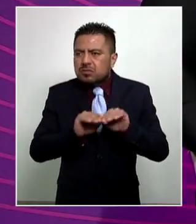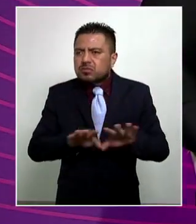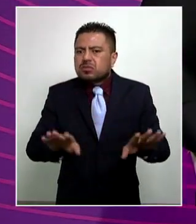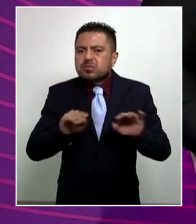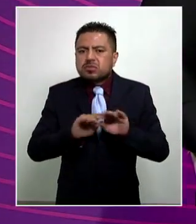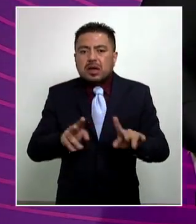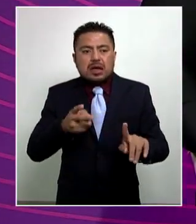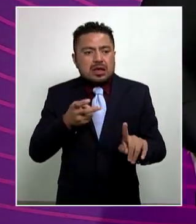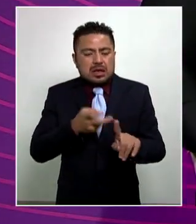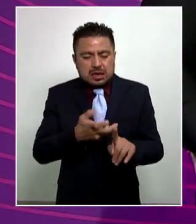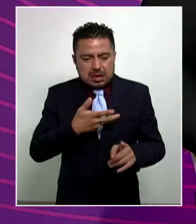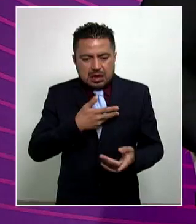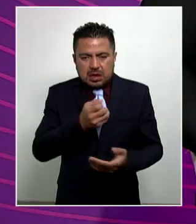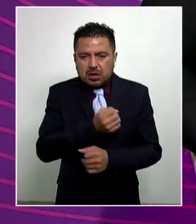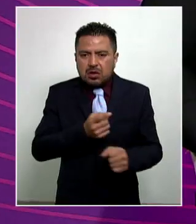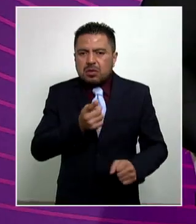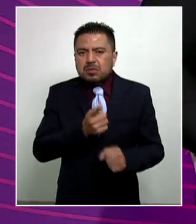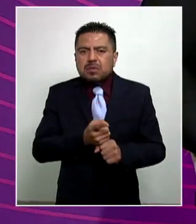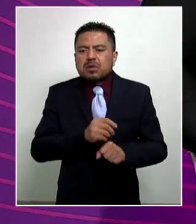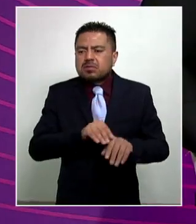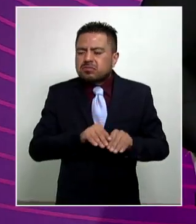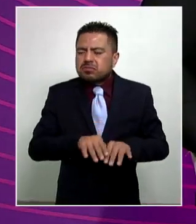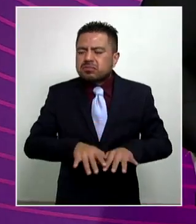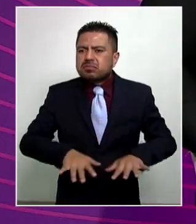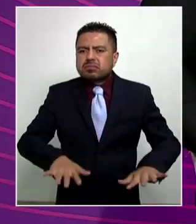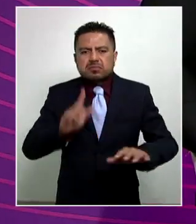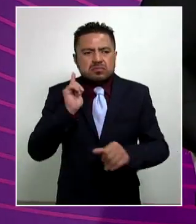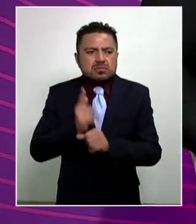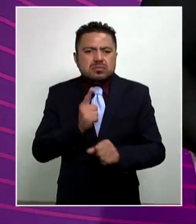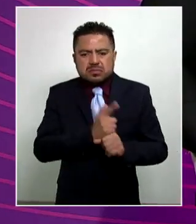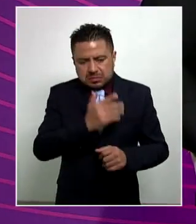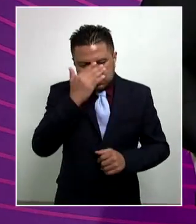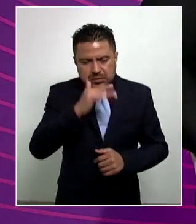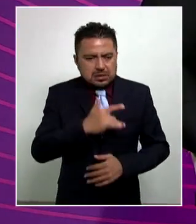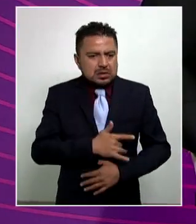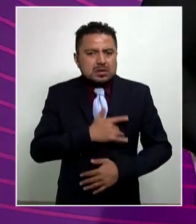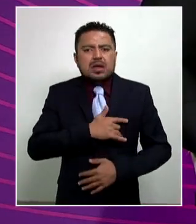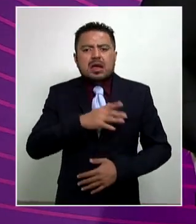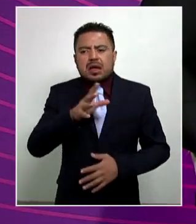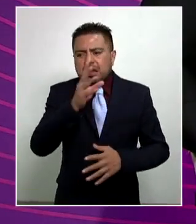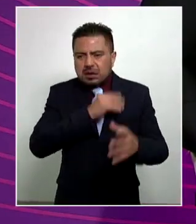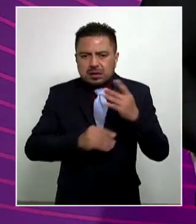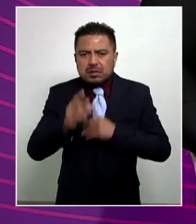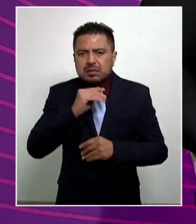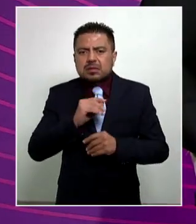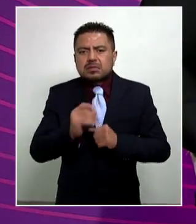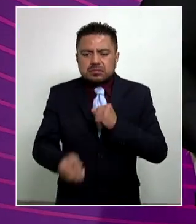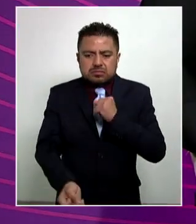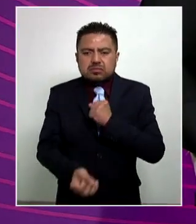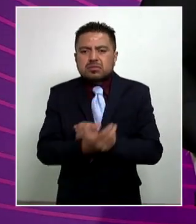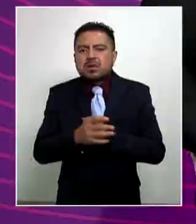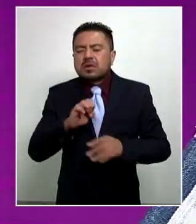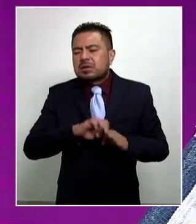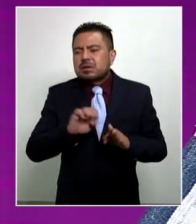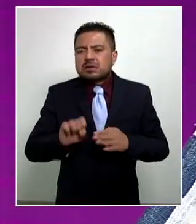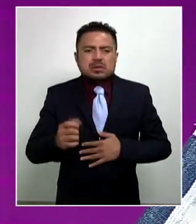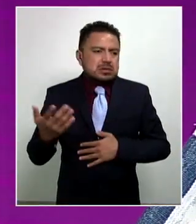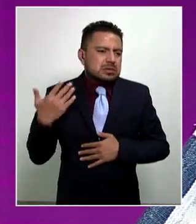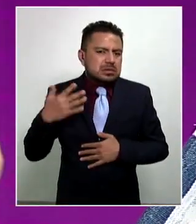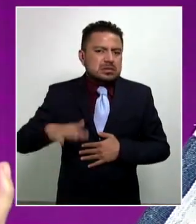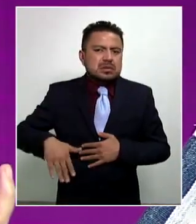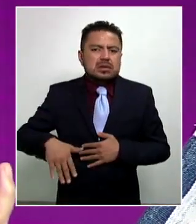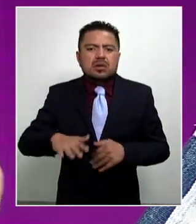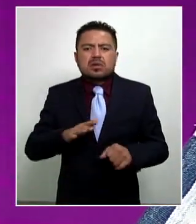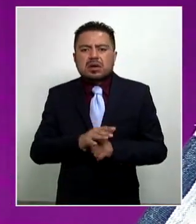tienen esta gran posibilidad de expandir lo que vemos, lo que sabemos, lo que aprendemos. Ha aparecido, por ejemplo, recientemente el tema